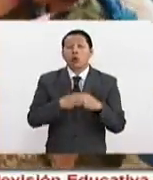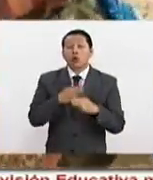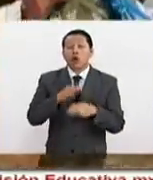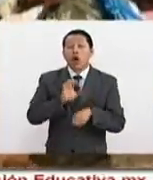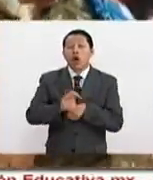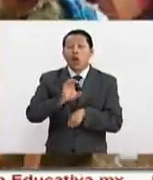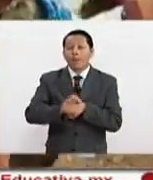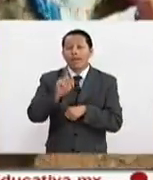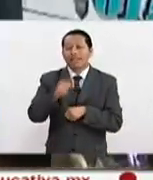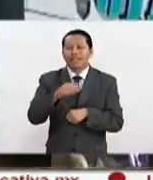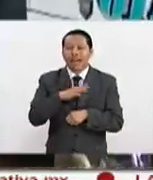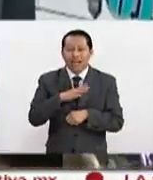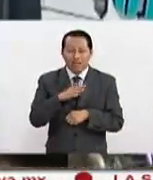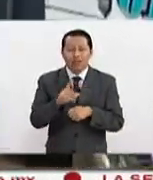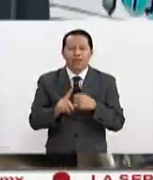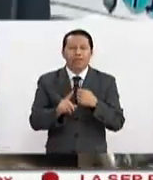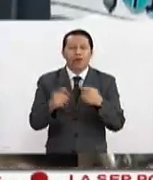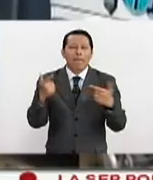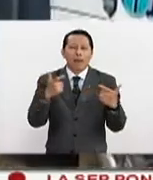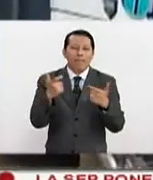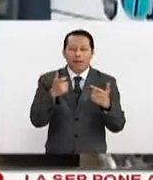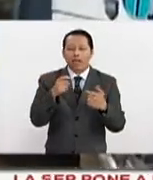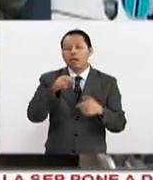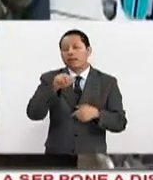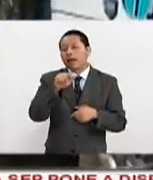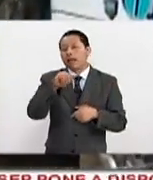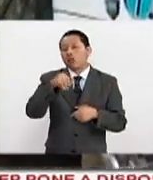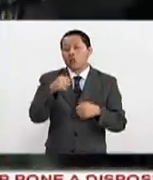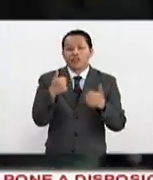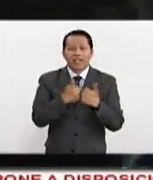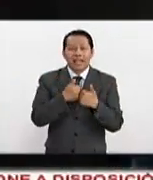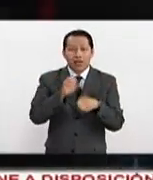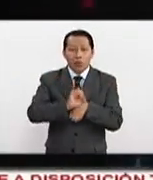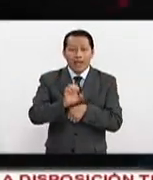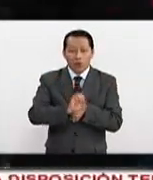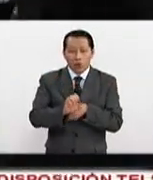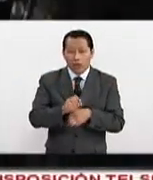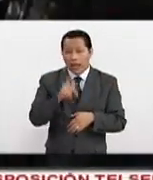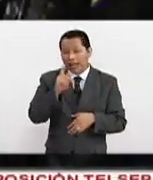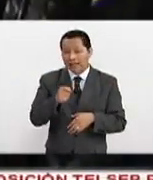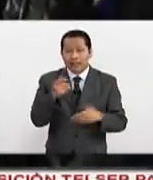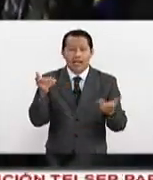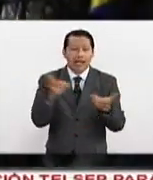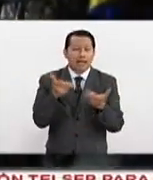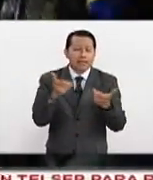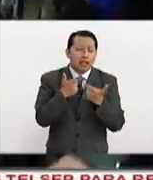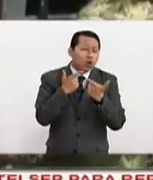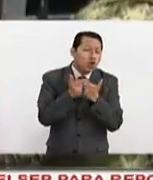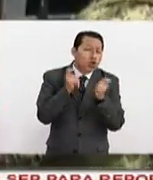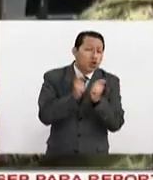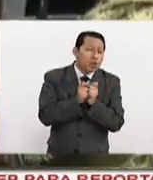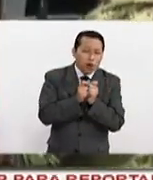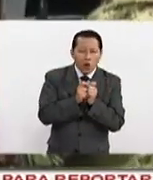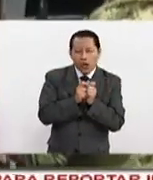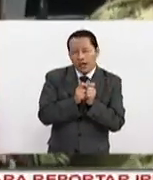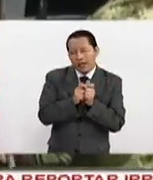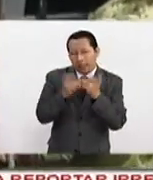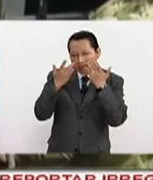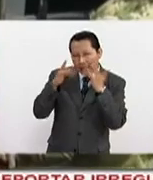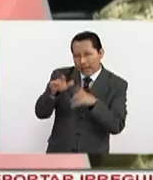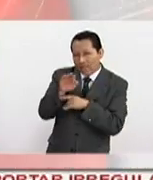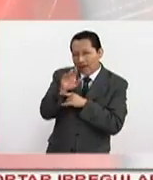en Colombia se registró un ataque en el municipio de Nariño, en la frontera con Ecuador, perpetrado por un presunto grupo disidente de las